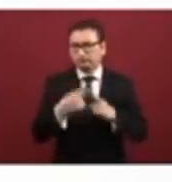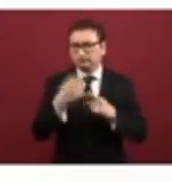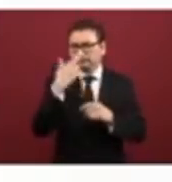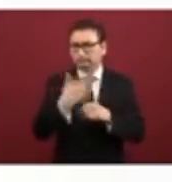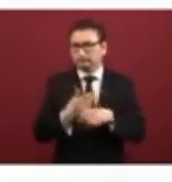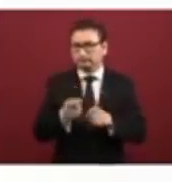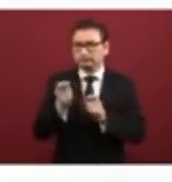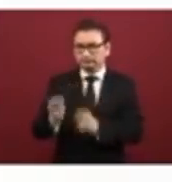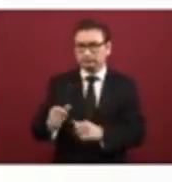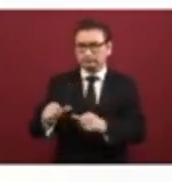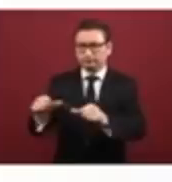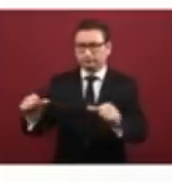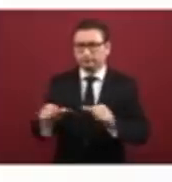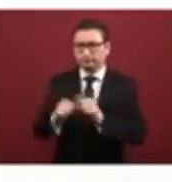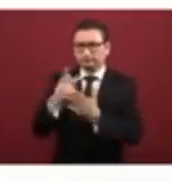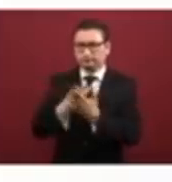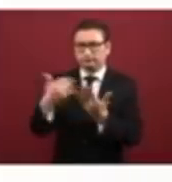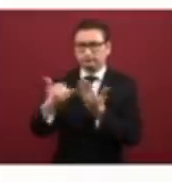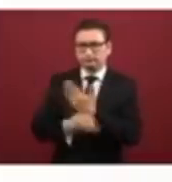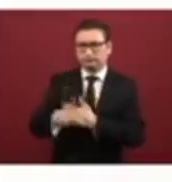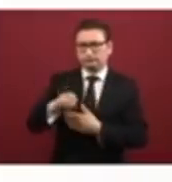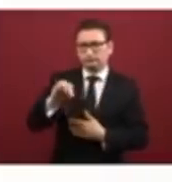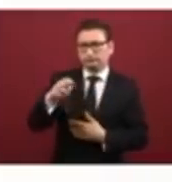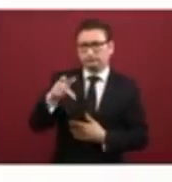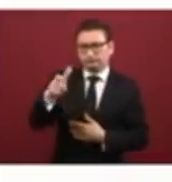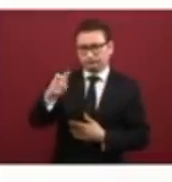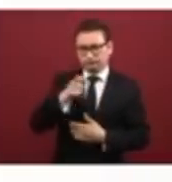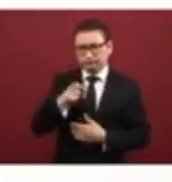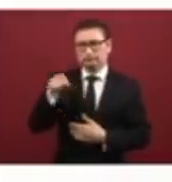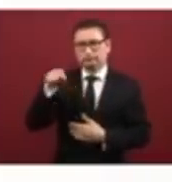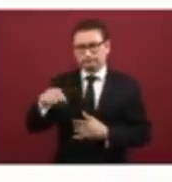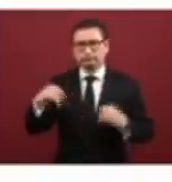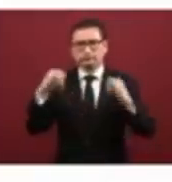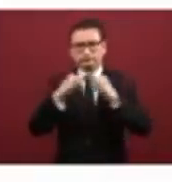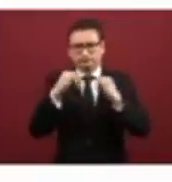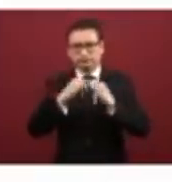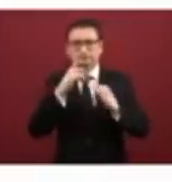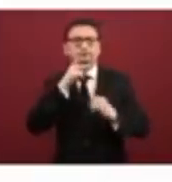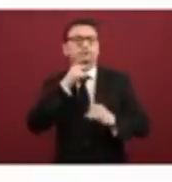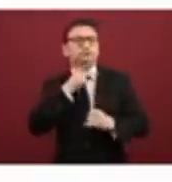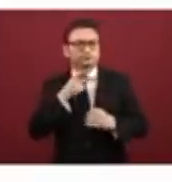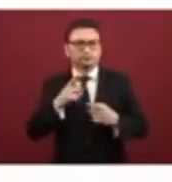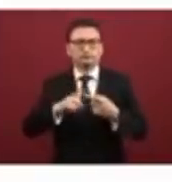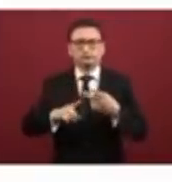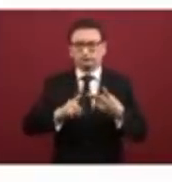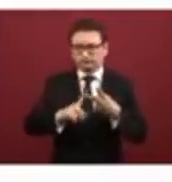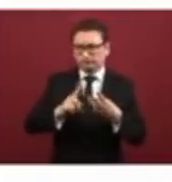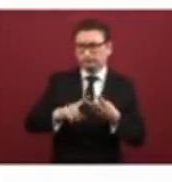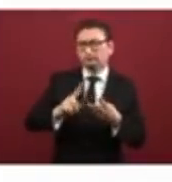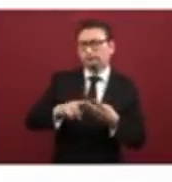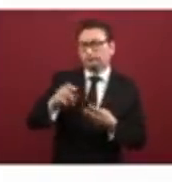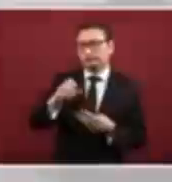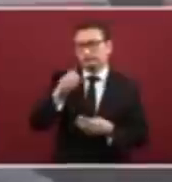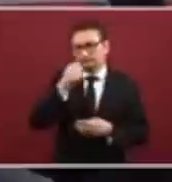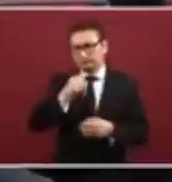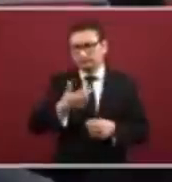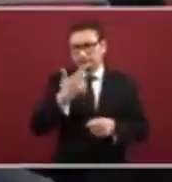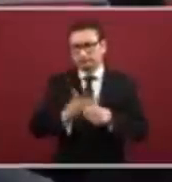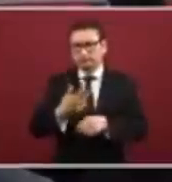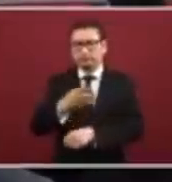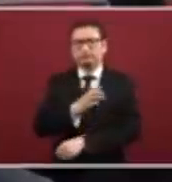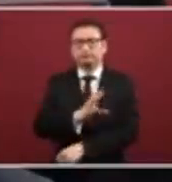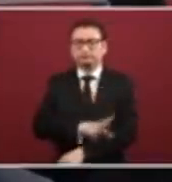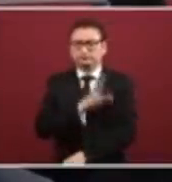personal del área de proyectos de Petróleos Mexicanos, del Instituto Mexicano del Petróleo y de la Secretaría de Energía.